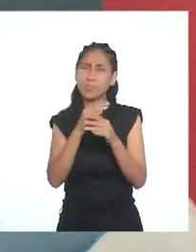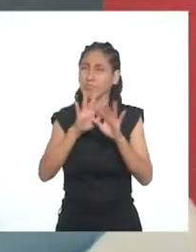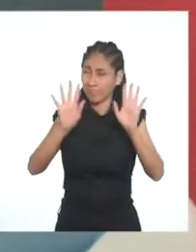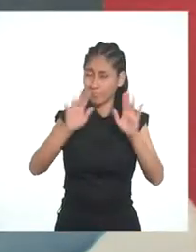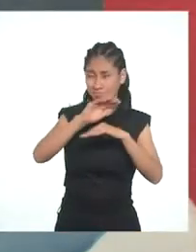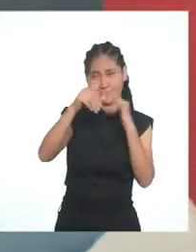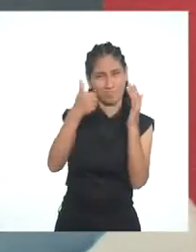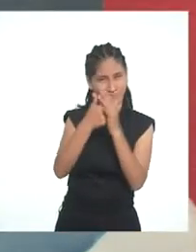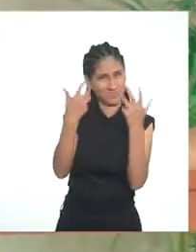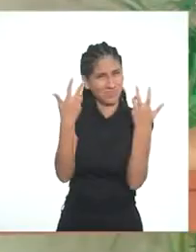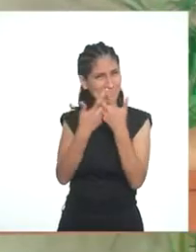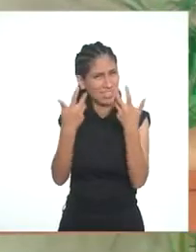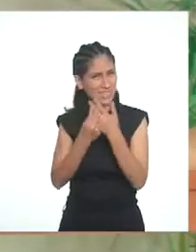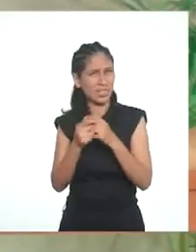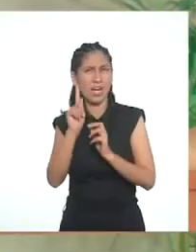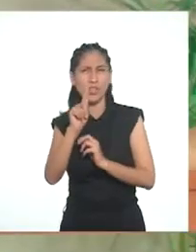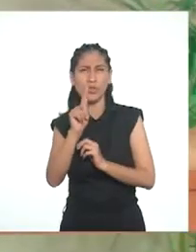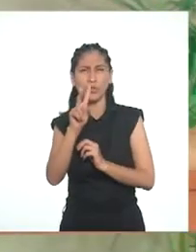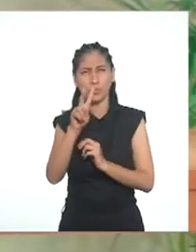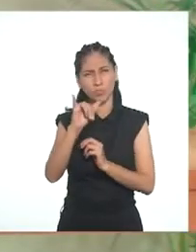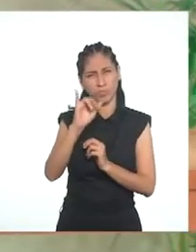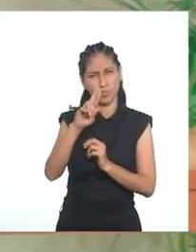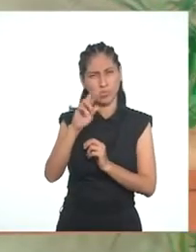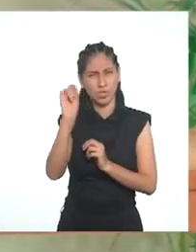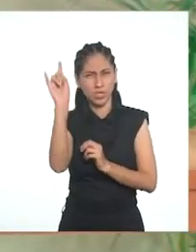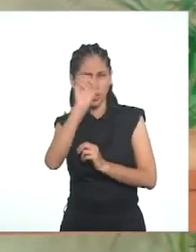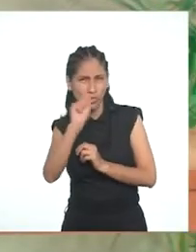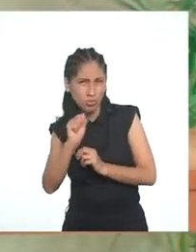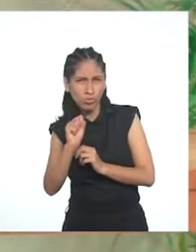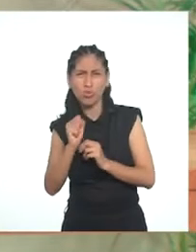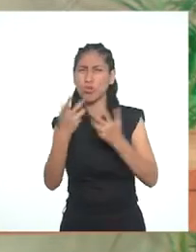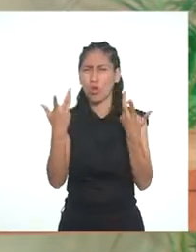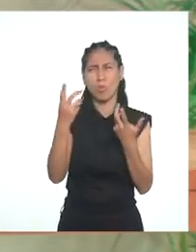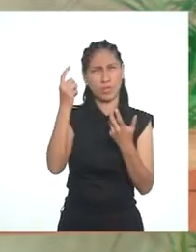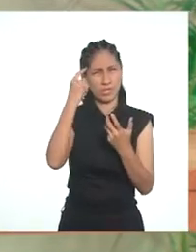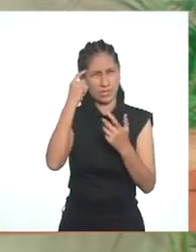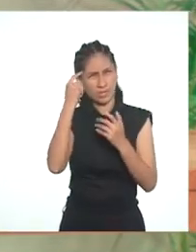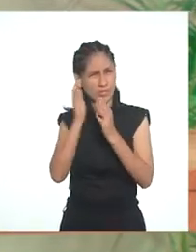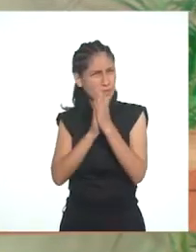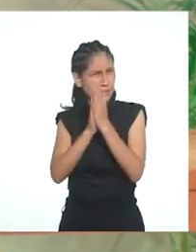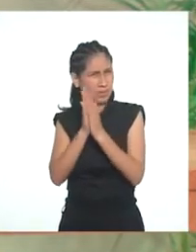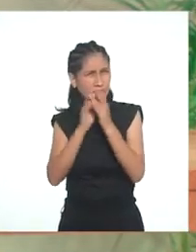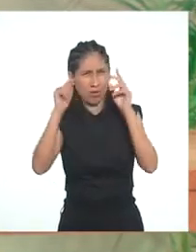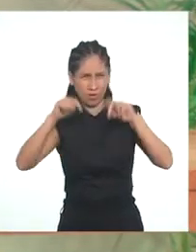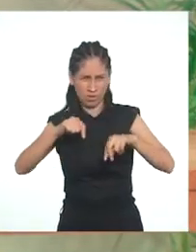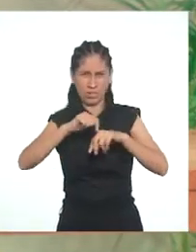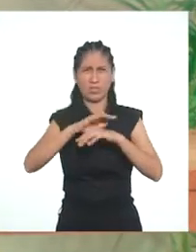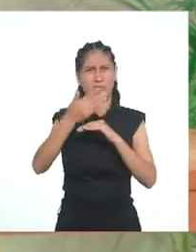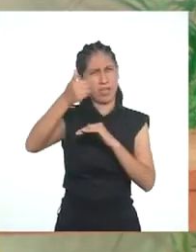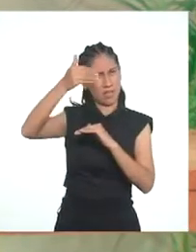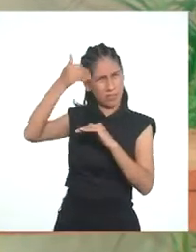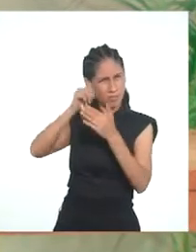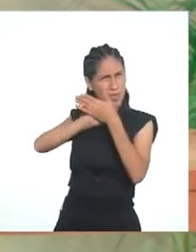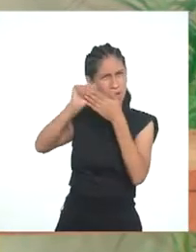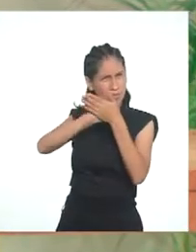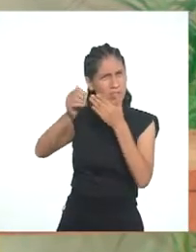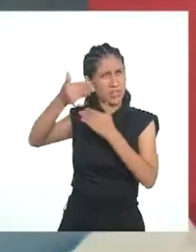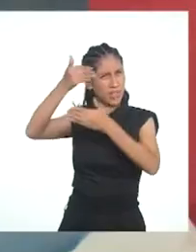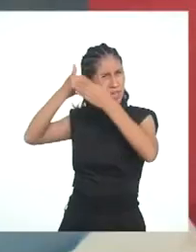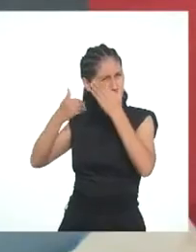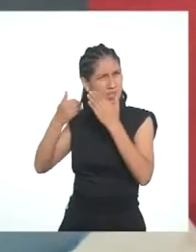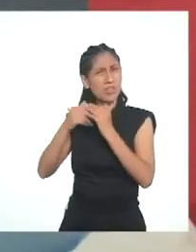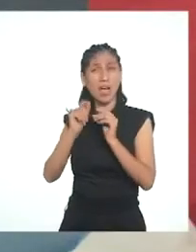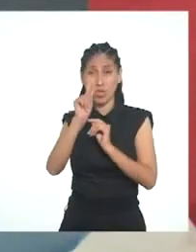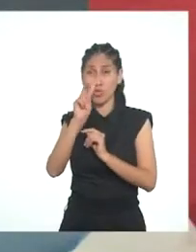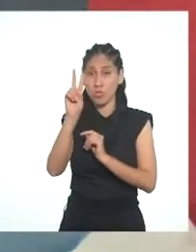Posiblemente todas las anteriores. Hay un virus en particular que viene ocupando nuestras mentes y metiéndose en nuestras vidas desde hace varios meses.